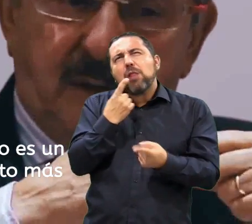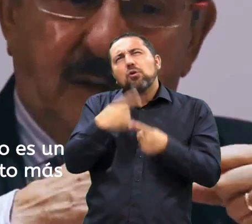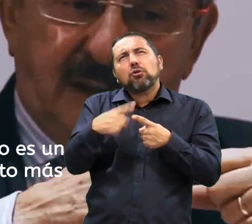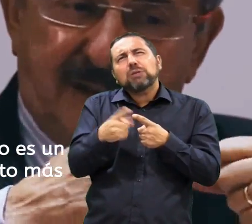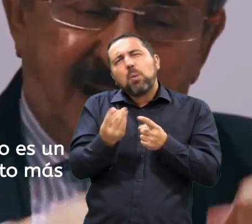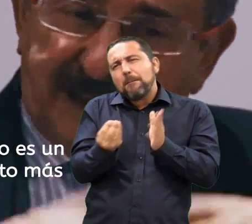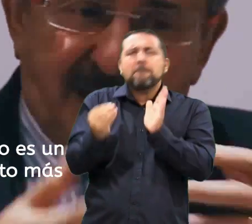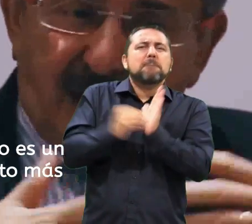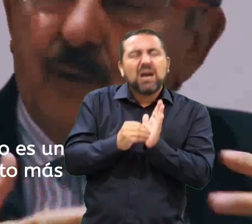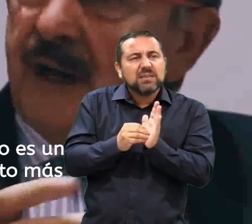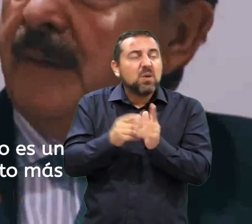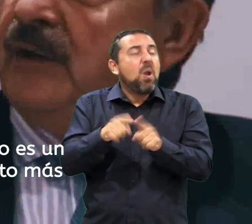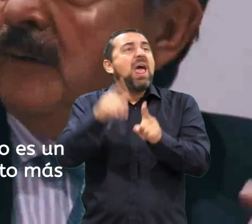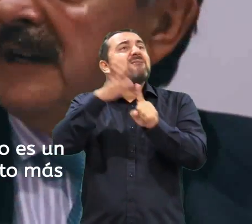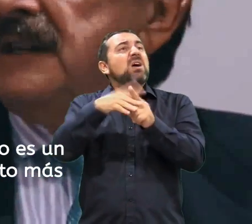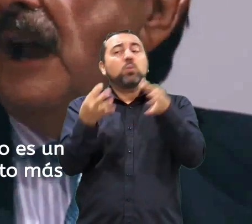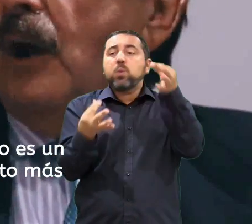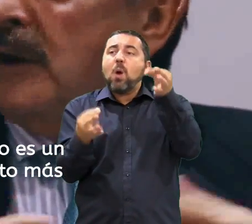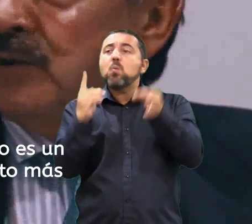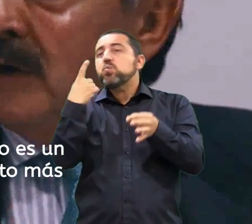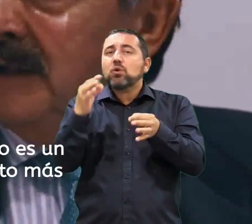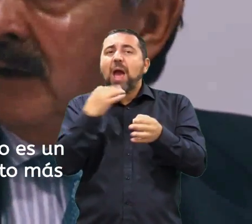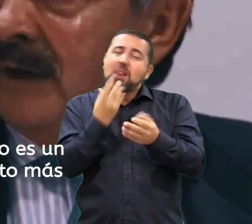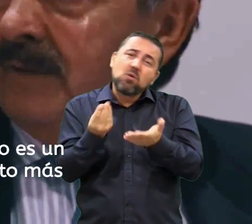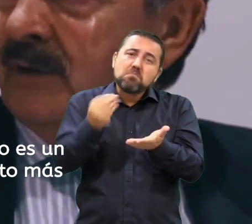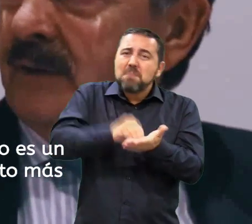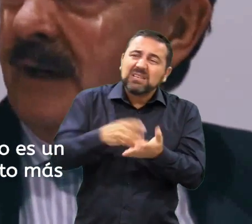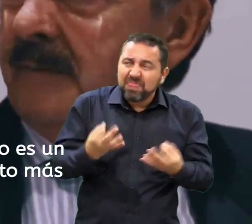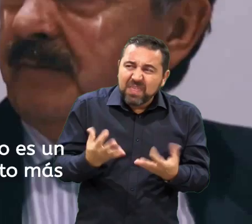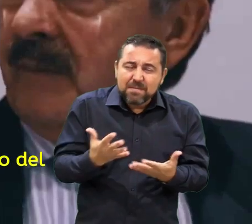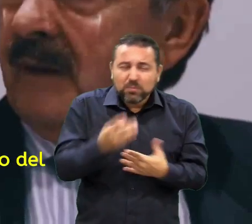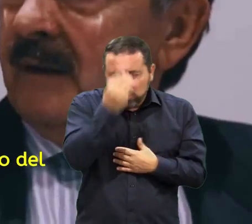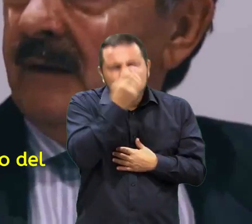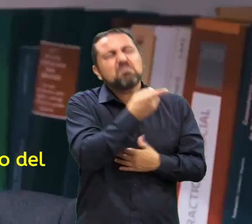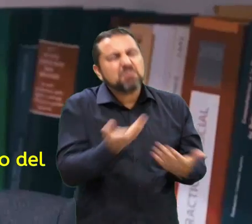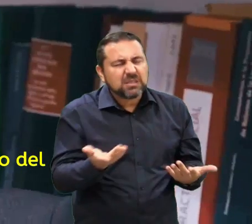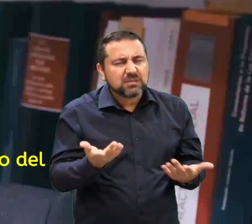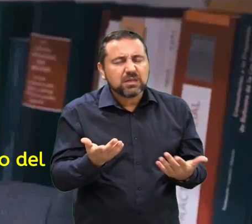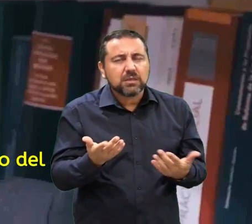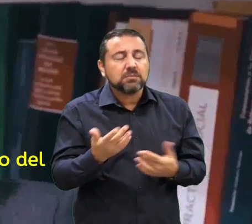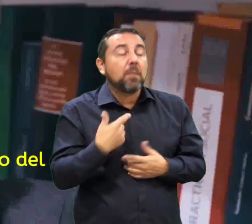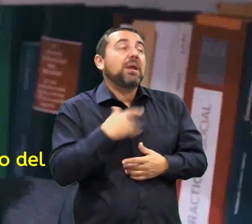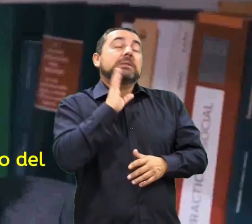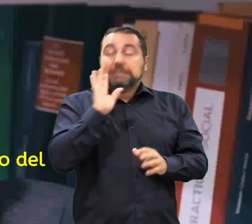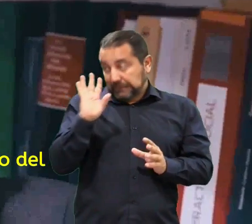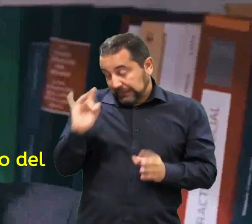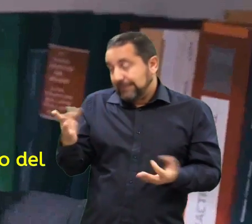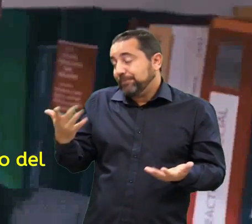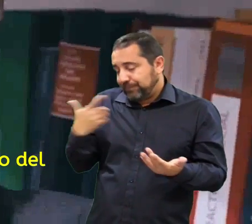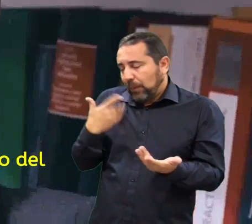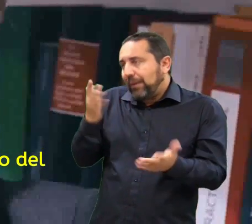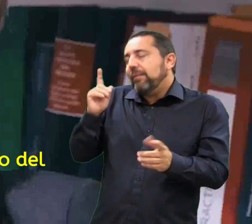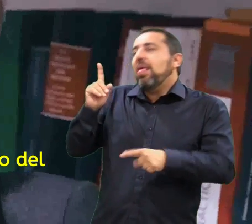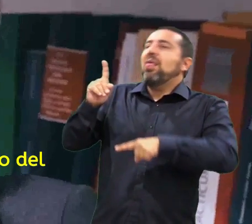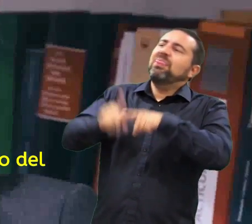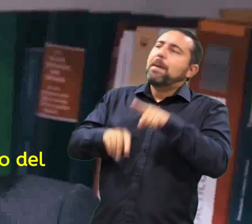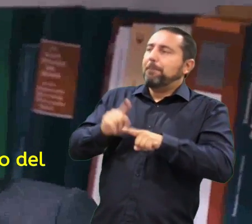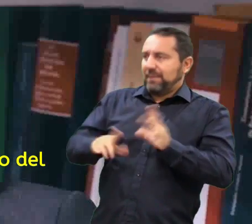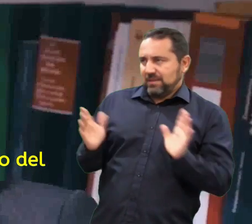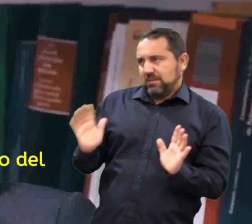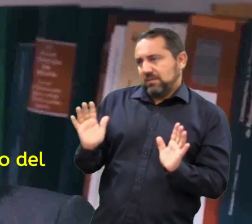documento que tendría que tener algún elemento más a lo que es un habitual de una factura? Yo sí, yo en el caso, bueno,